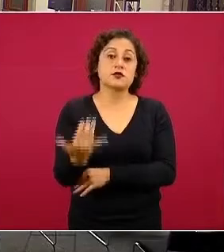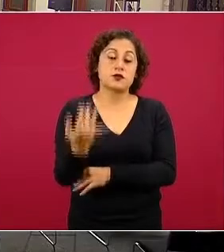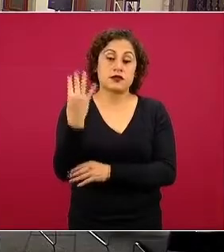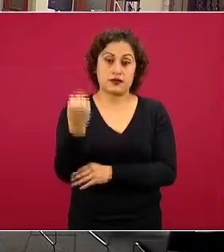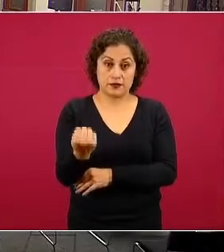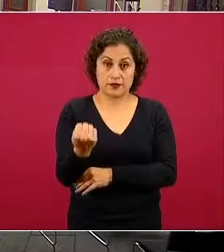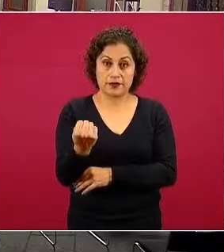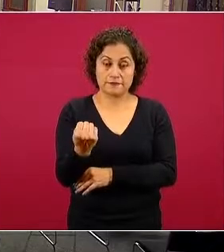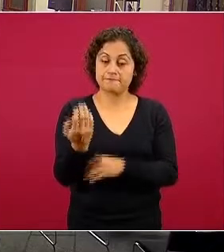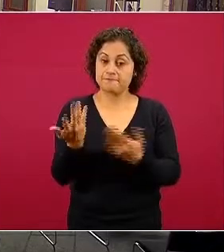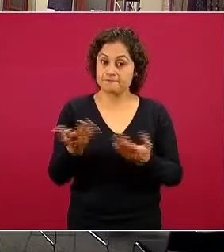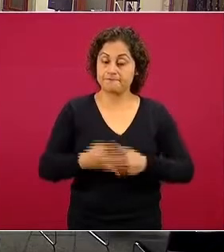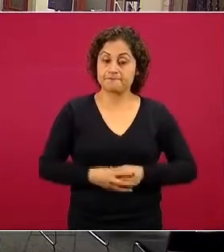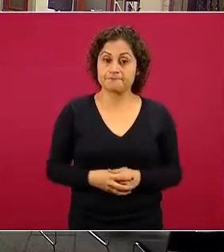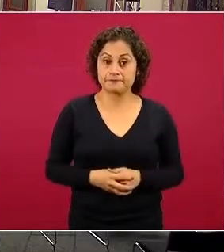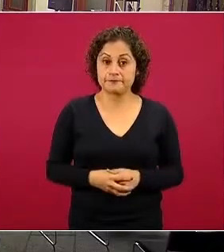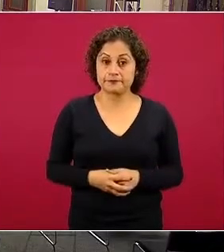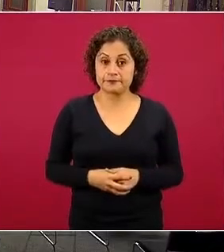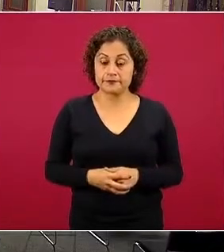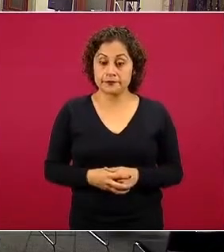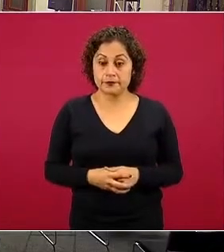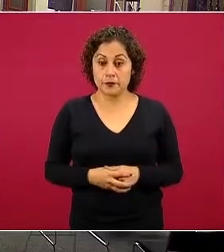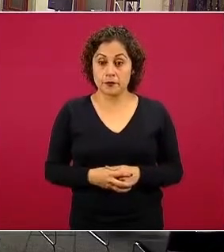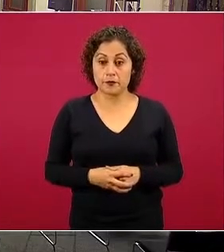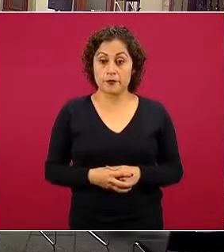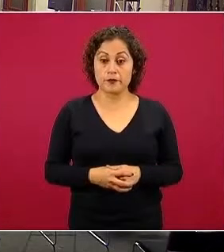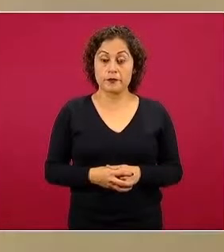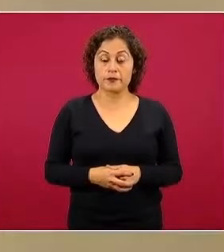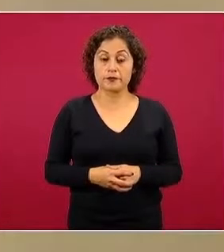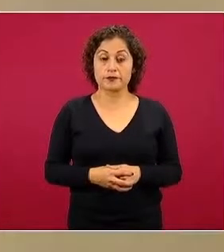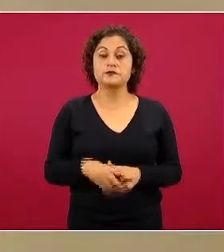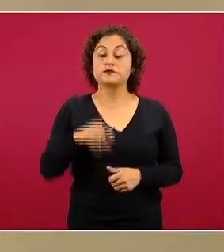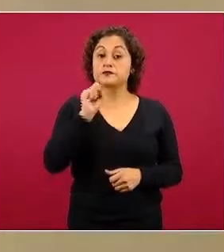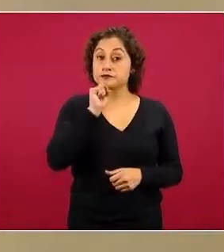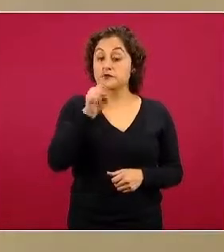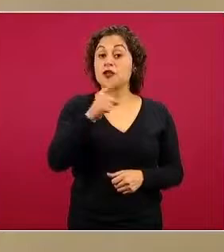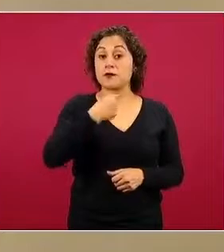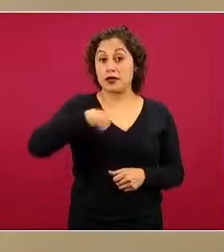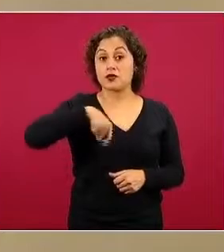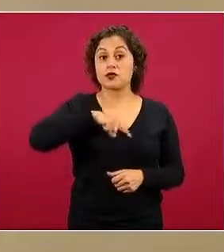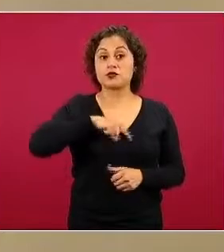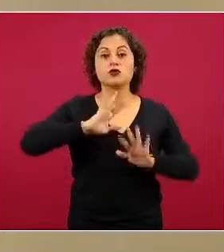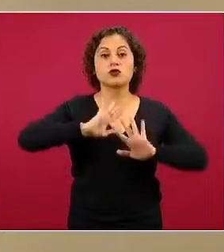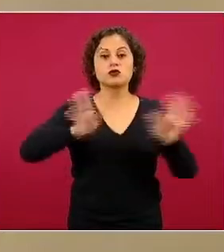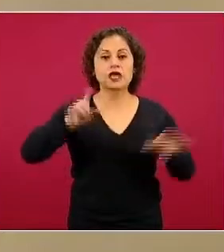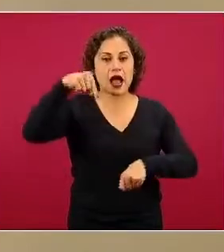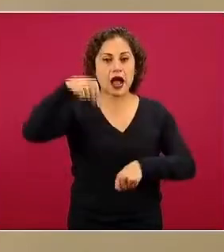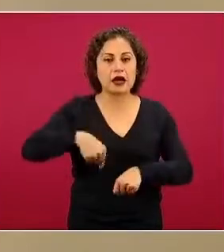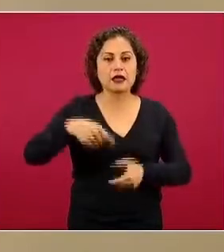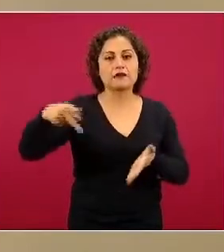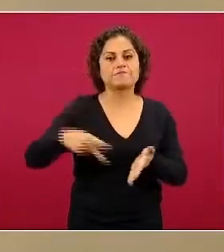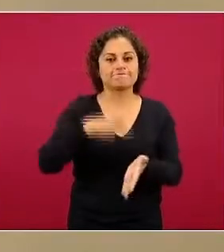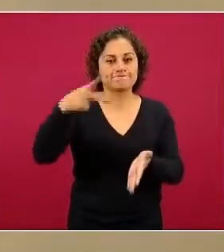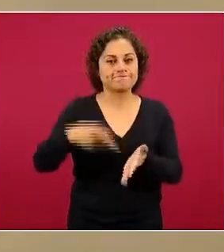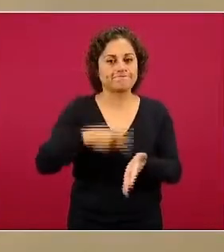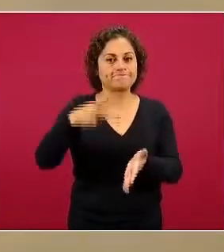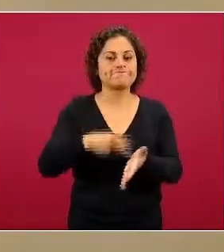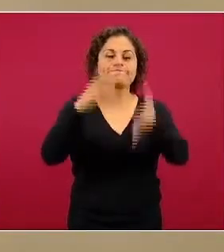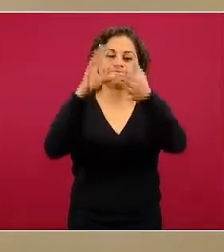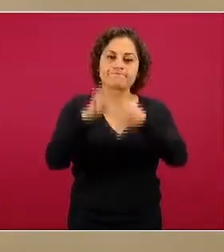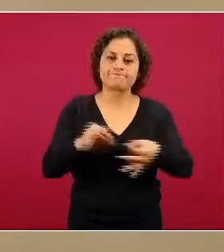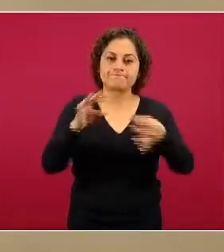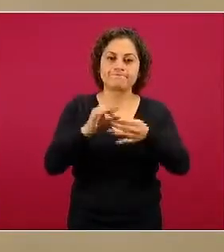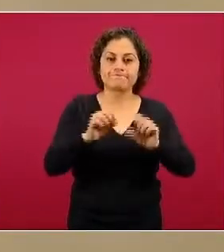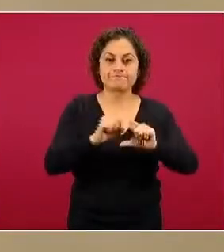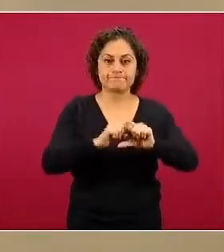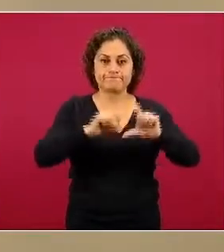1,168,359. También hemos repetido muchas veces en esta conferencia de prensa que este dato